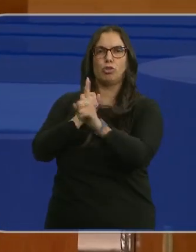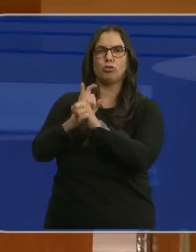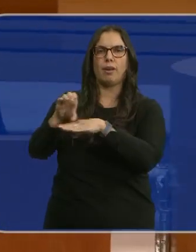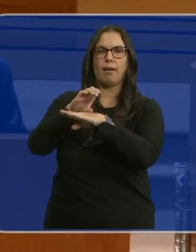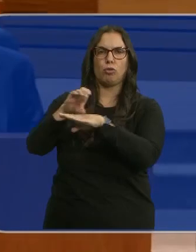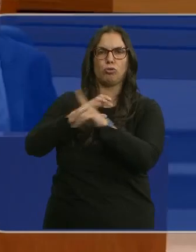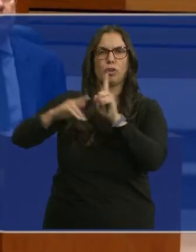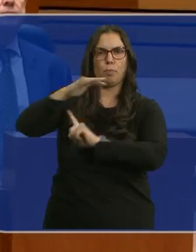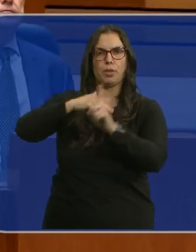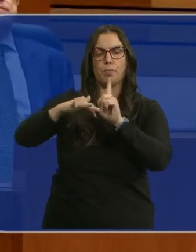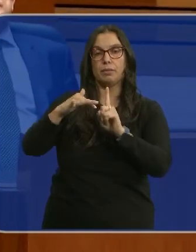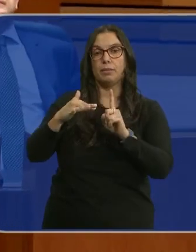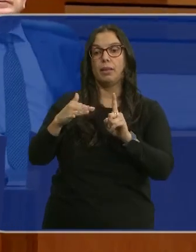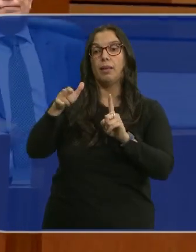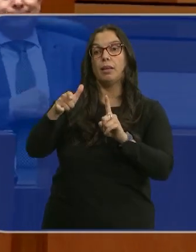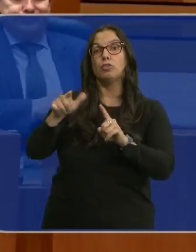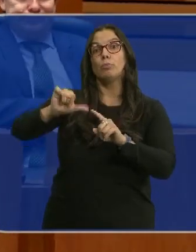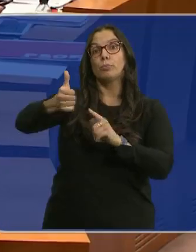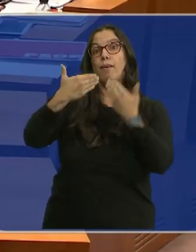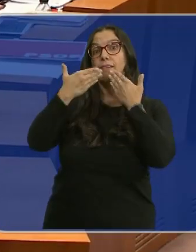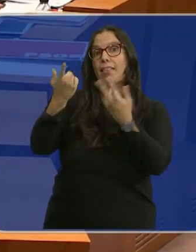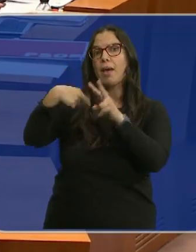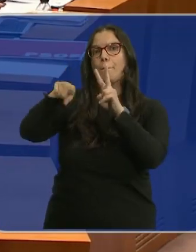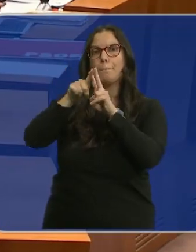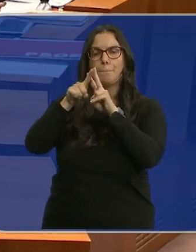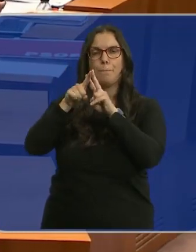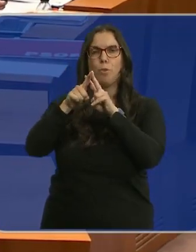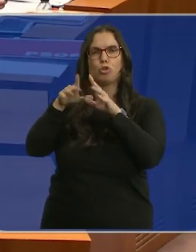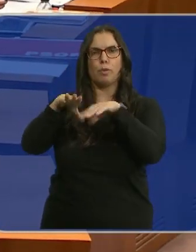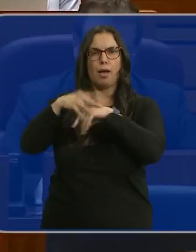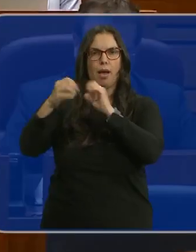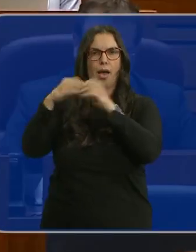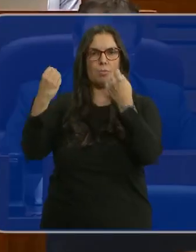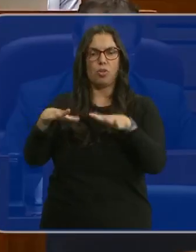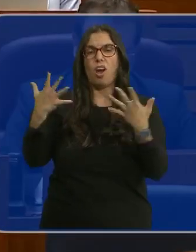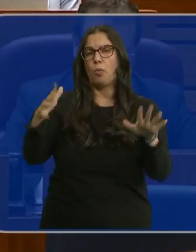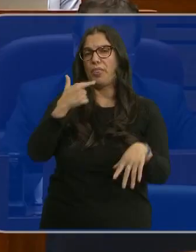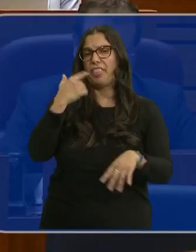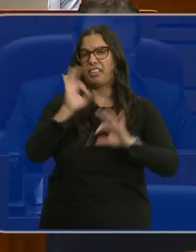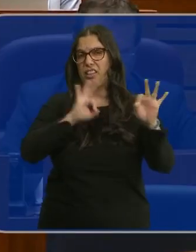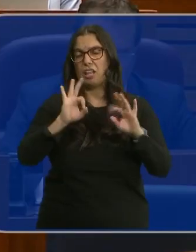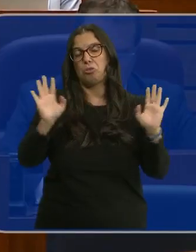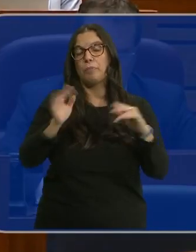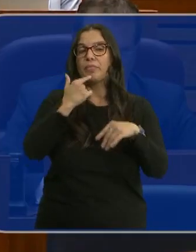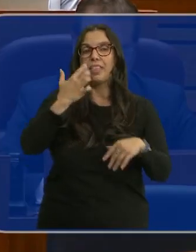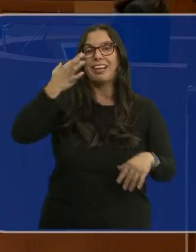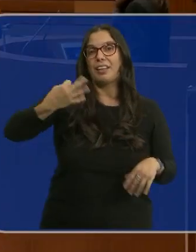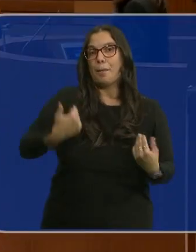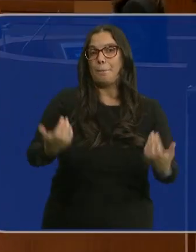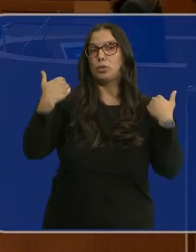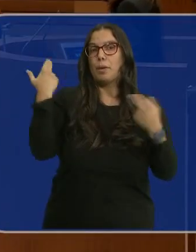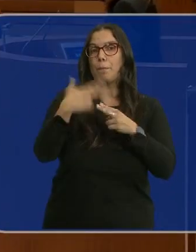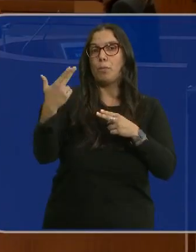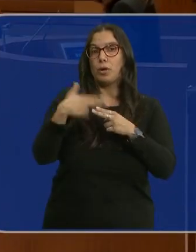Quiñones, gracias a la abstención de Vox, y eso que la consideraba un paripé, y han asegurado que las verdaderas responsabilidades